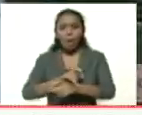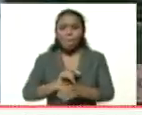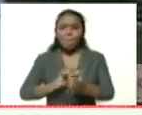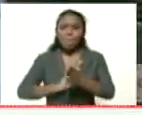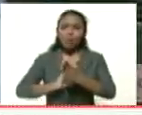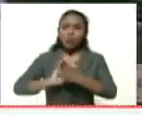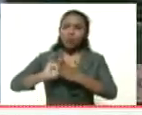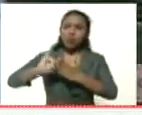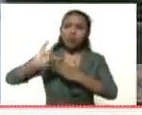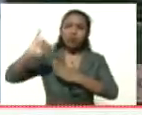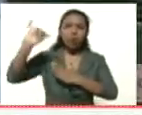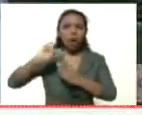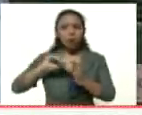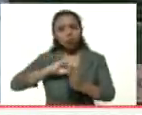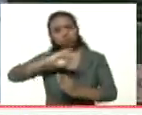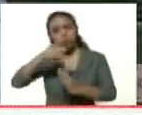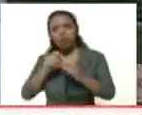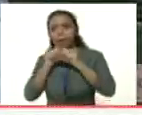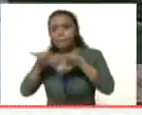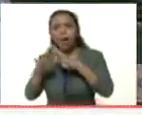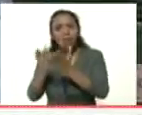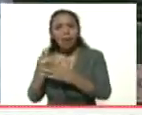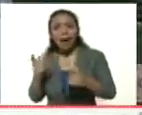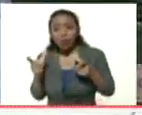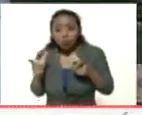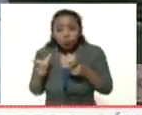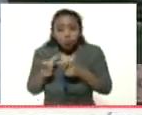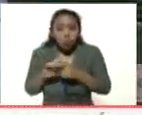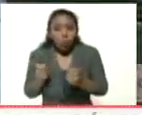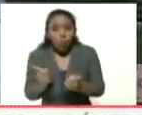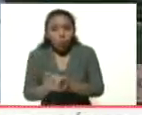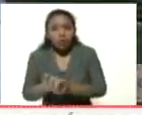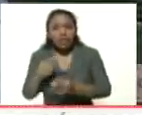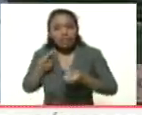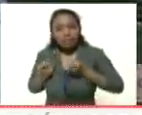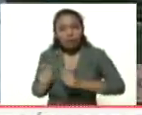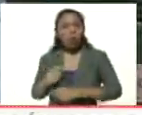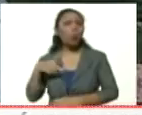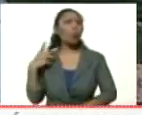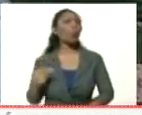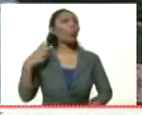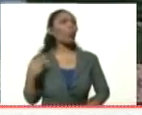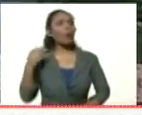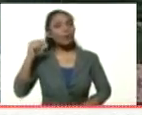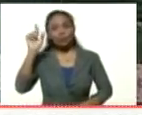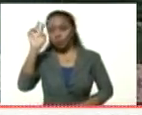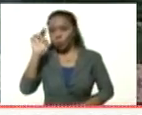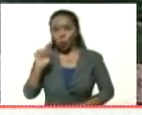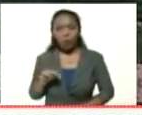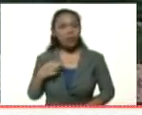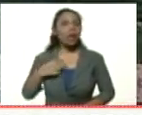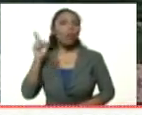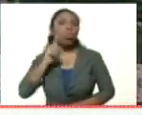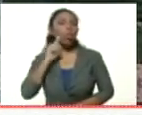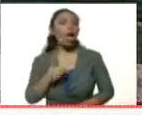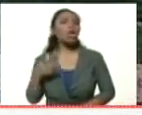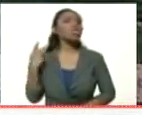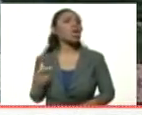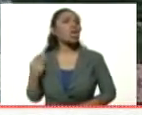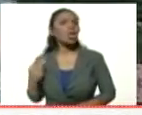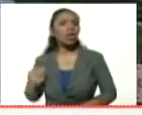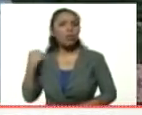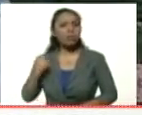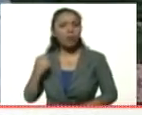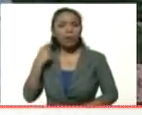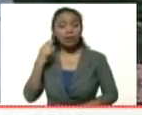exponencial de la pandemia, a la que minimizaron, a la que trataron de negar por días y días y días, que eran preciosos para intervenir y